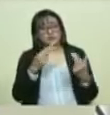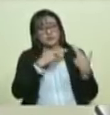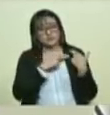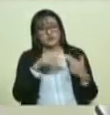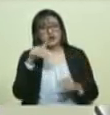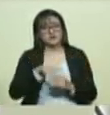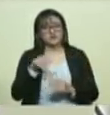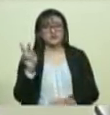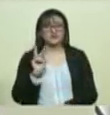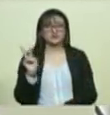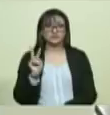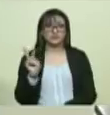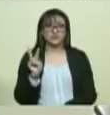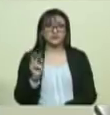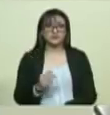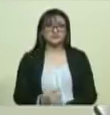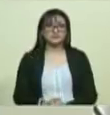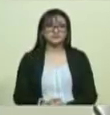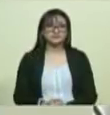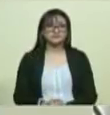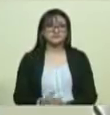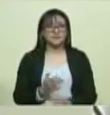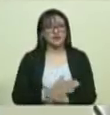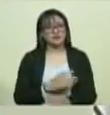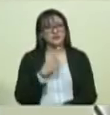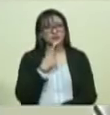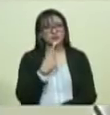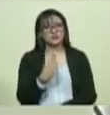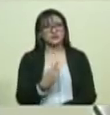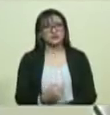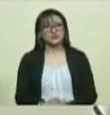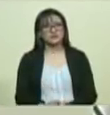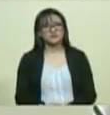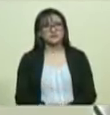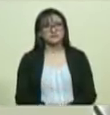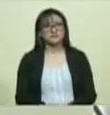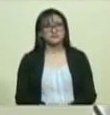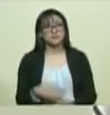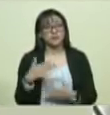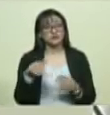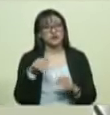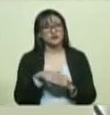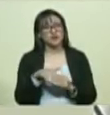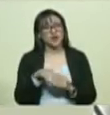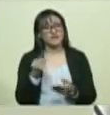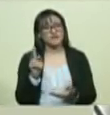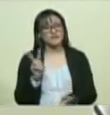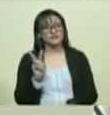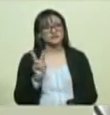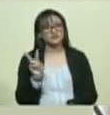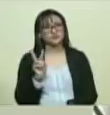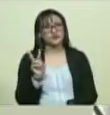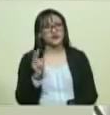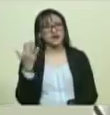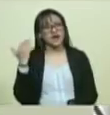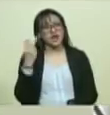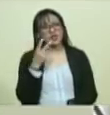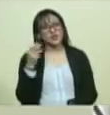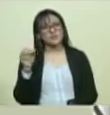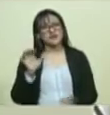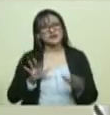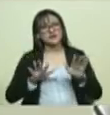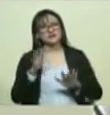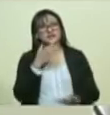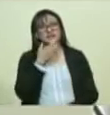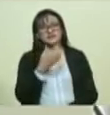Venezuela. Como dije la primera vez que acudí a un proceso electoral en Venezuela, en 2015, en diciembre